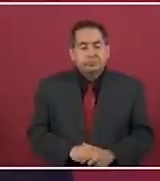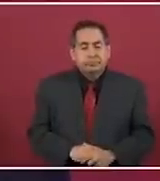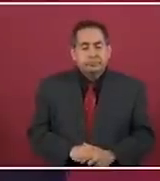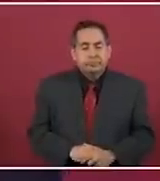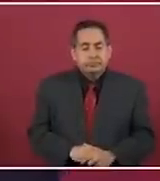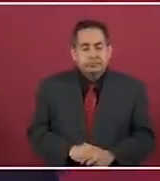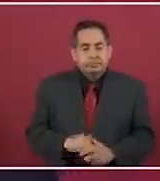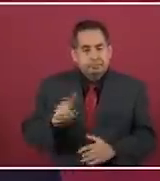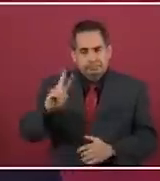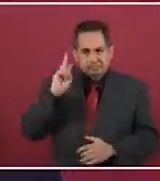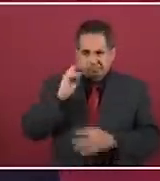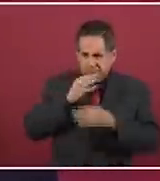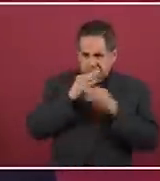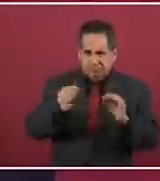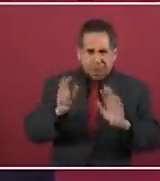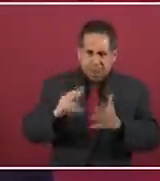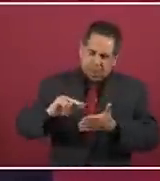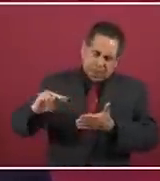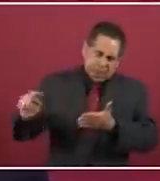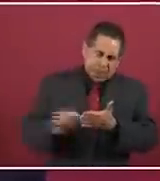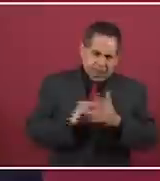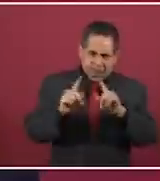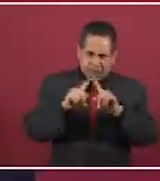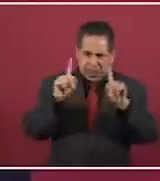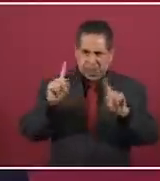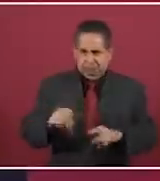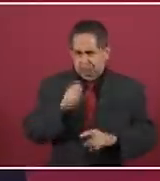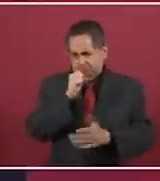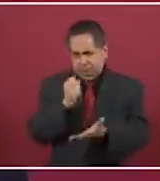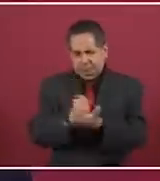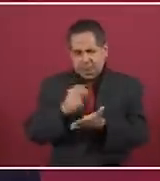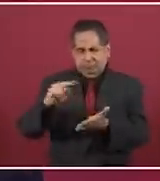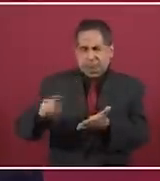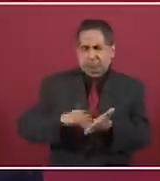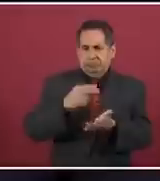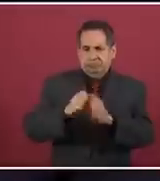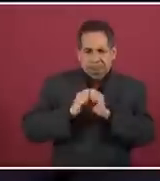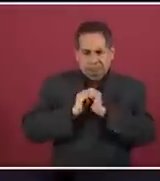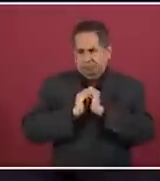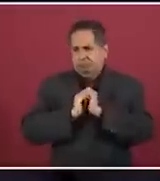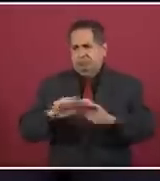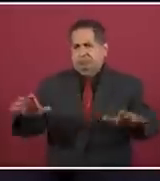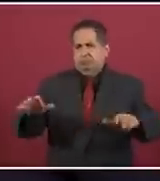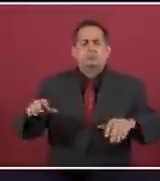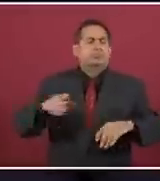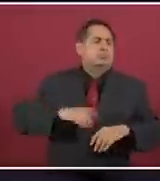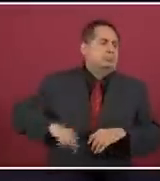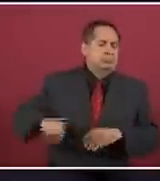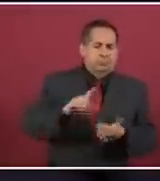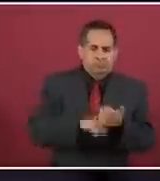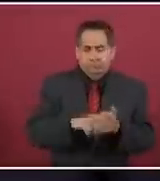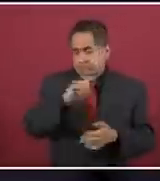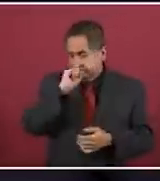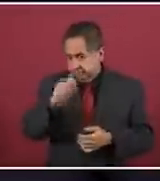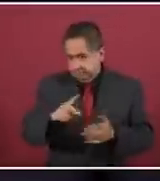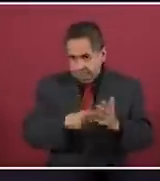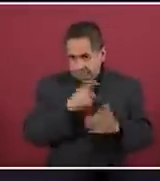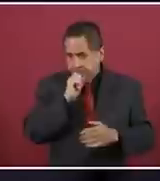dimos a conocer, firmé un memorándum y vuelvo sobre lo mismo.